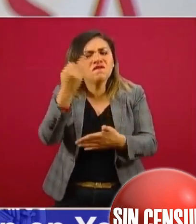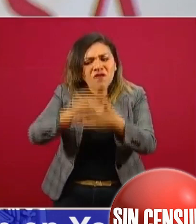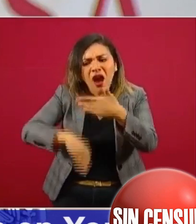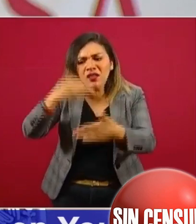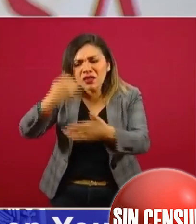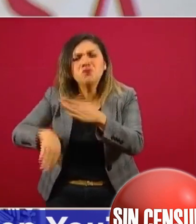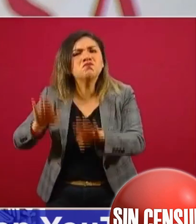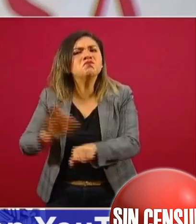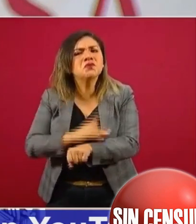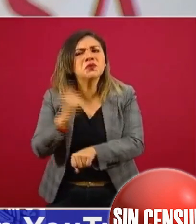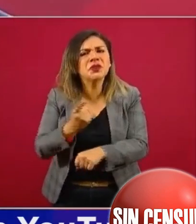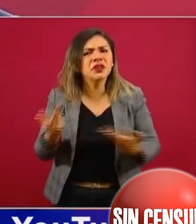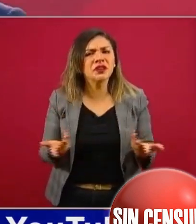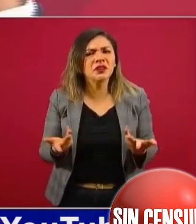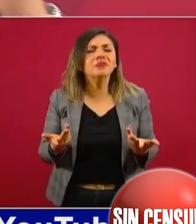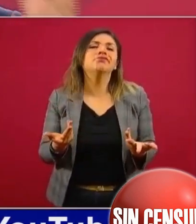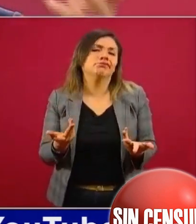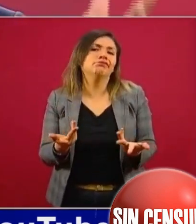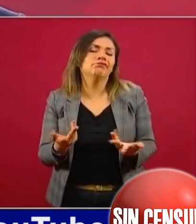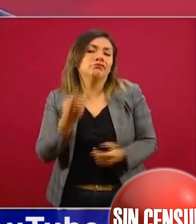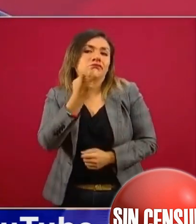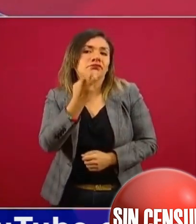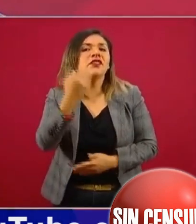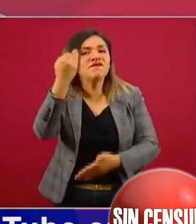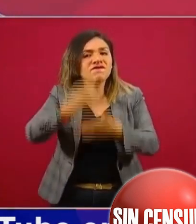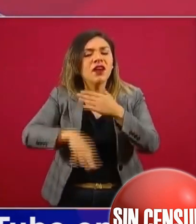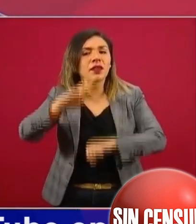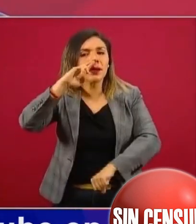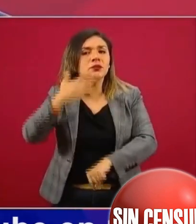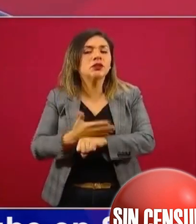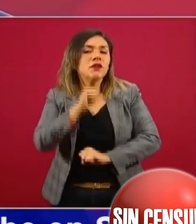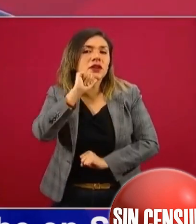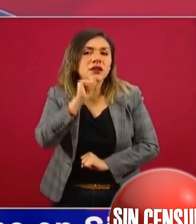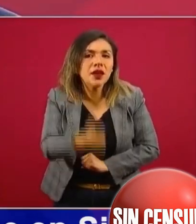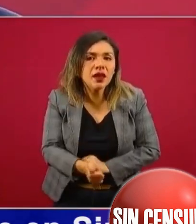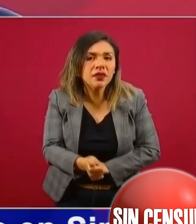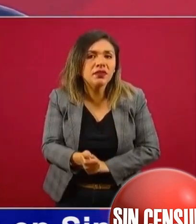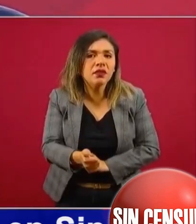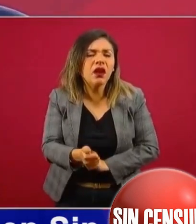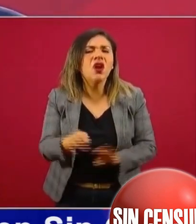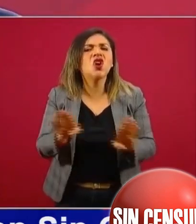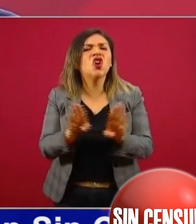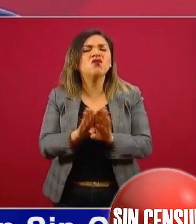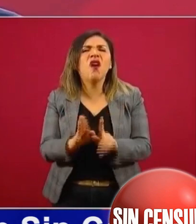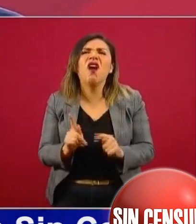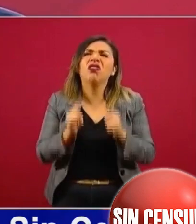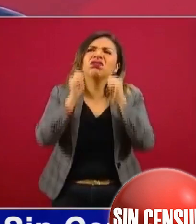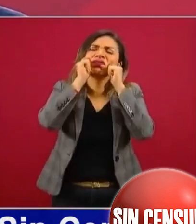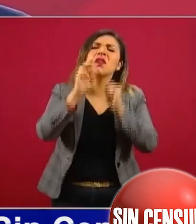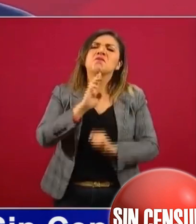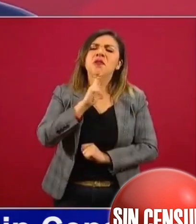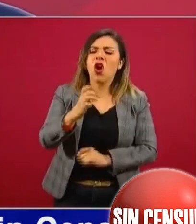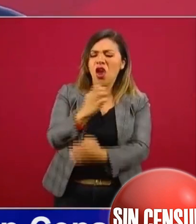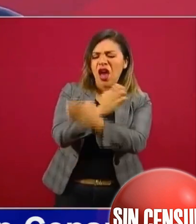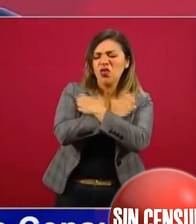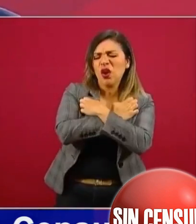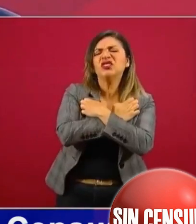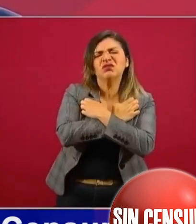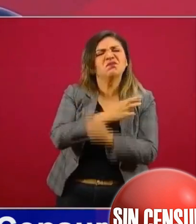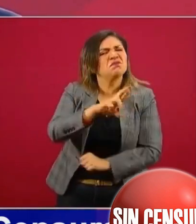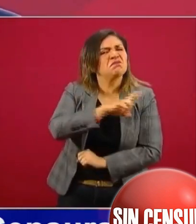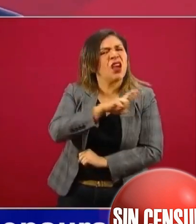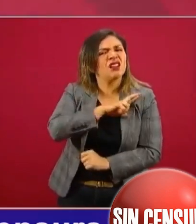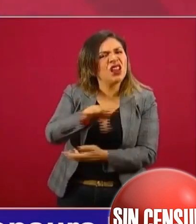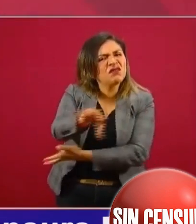faltante? Porque estos irresponsables apostaron a privatizar la educación y